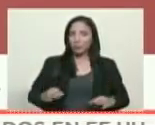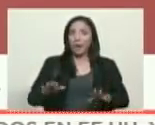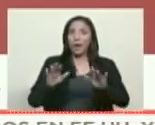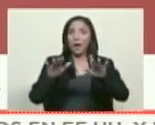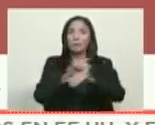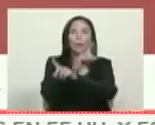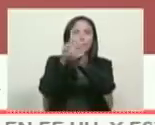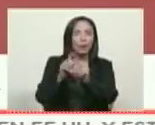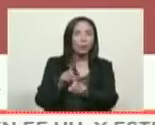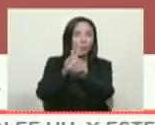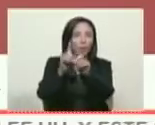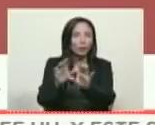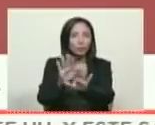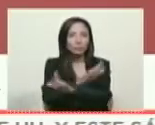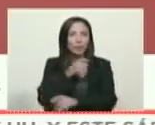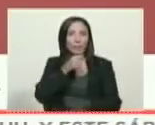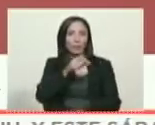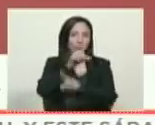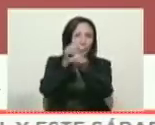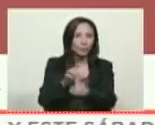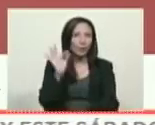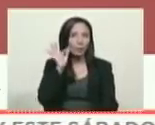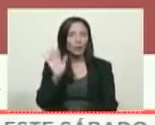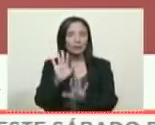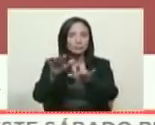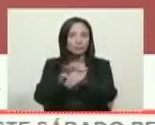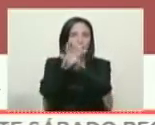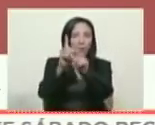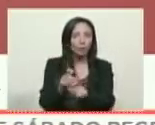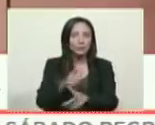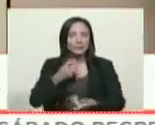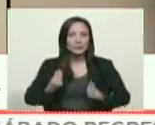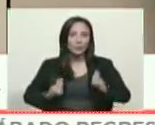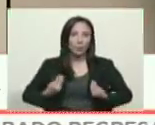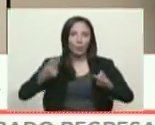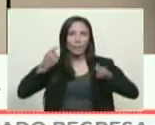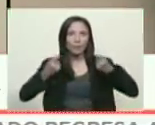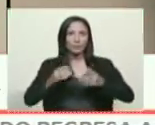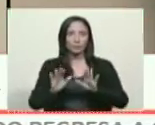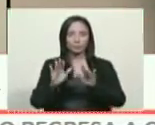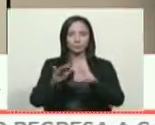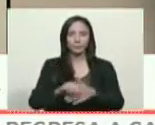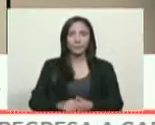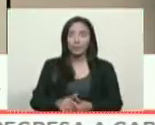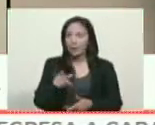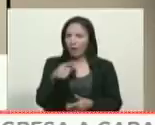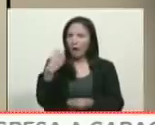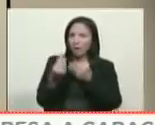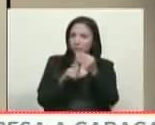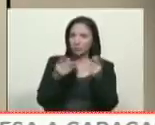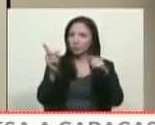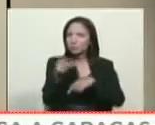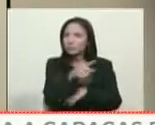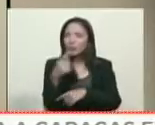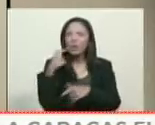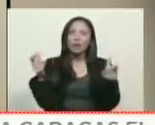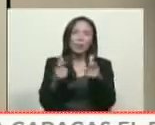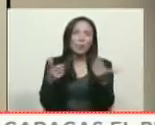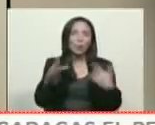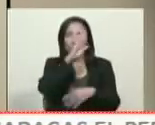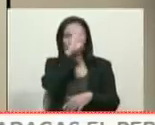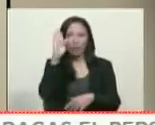mentira y empieza a levantar las cejas como un loco y deja los ojos fijos. Adelante. ¿Se realizó y de qué conversaron? Está